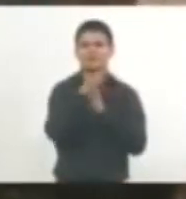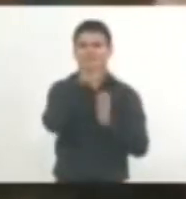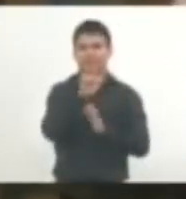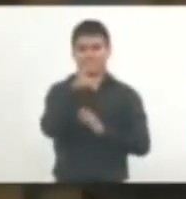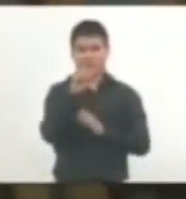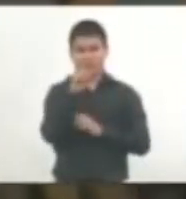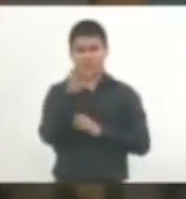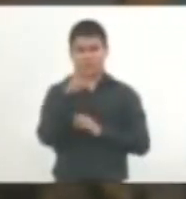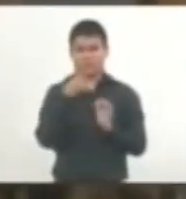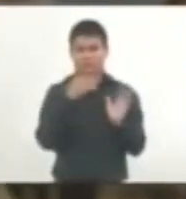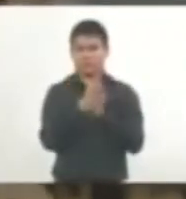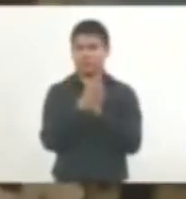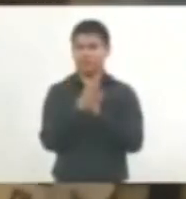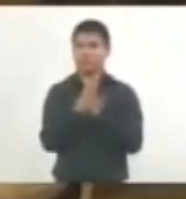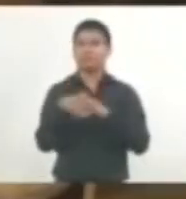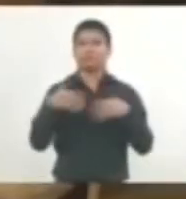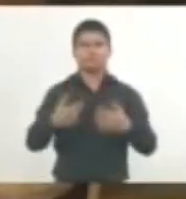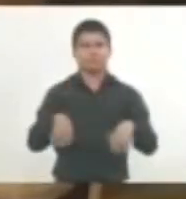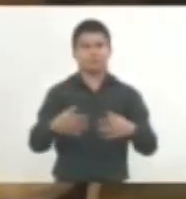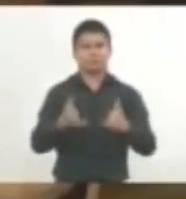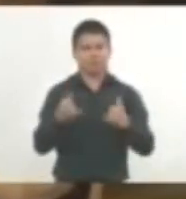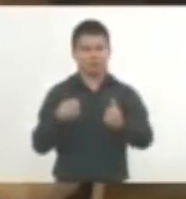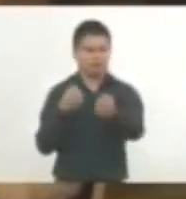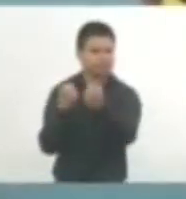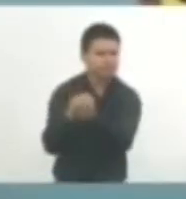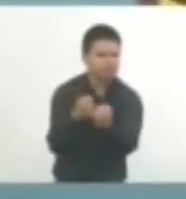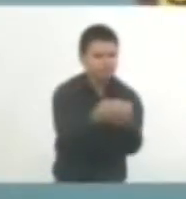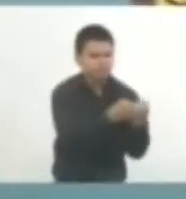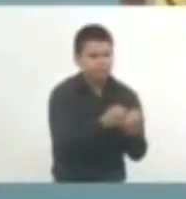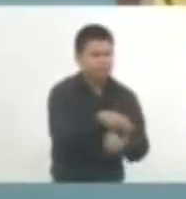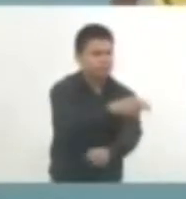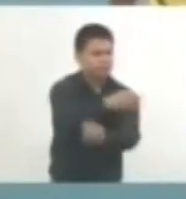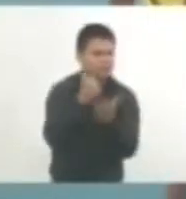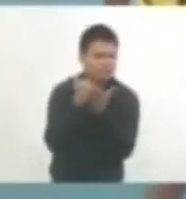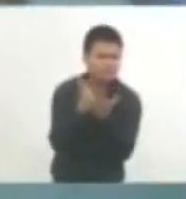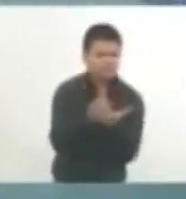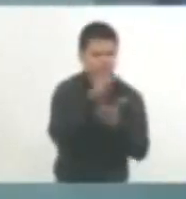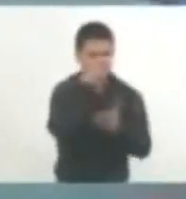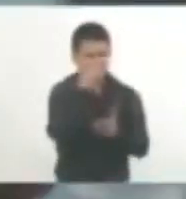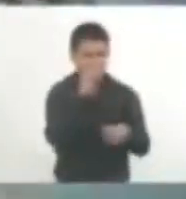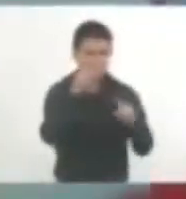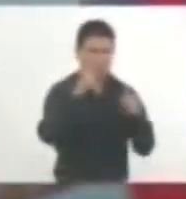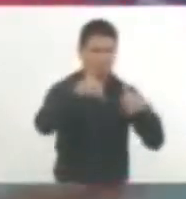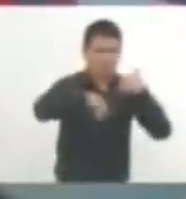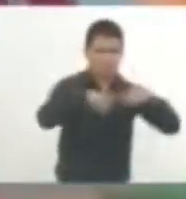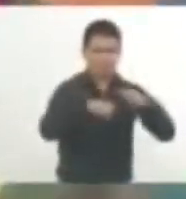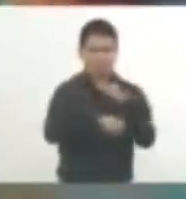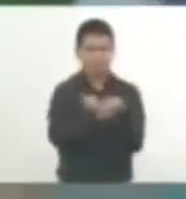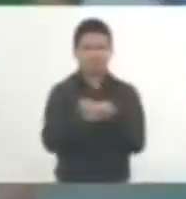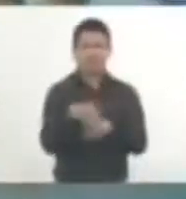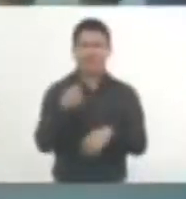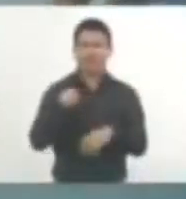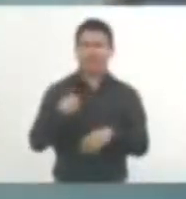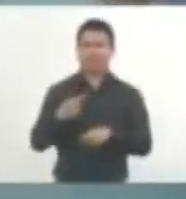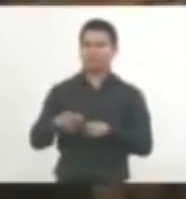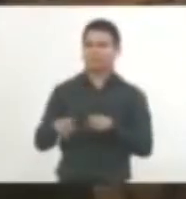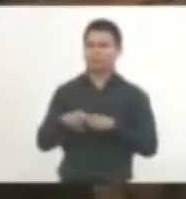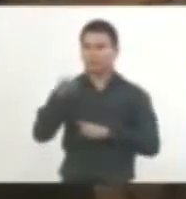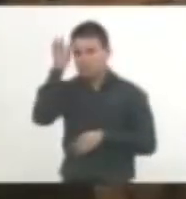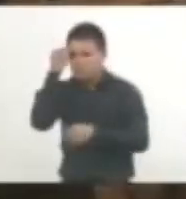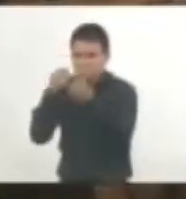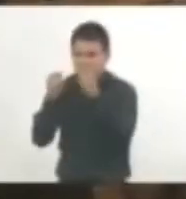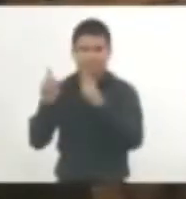Arzuza, destacó la importancia de este lugar que ayudará a los más pequeños a desarrollarse con juegos sanos y los aísla de malos hábitos en el futuro.